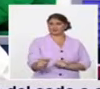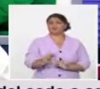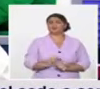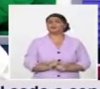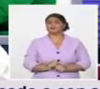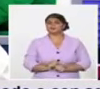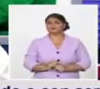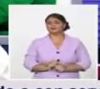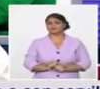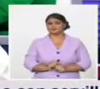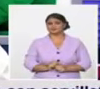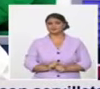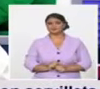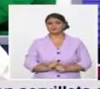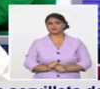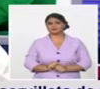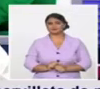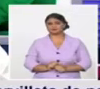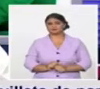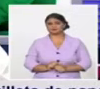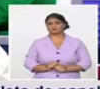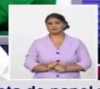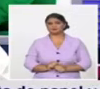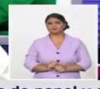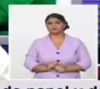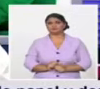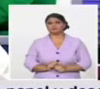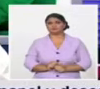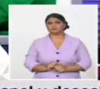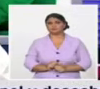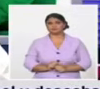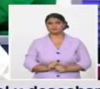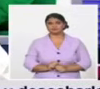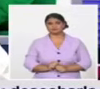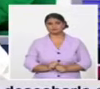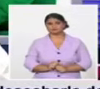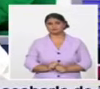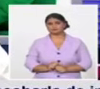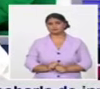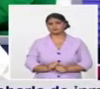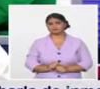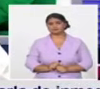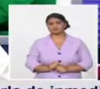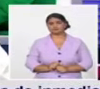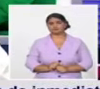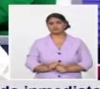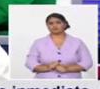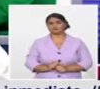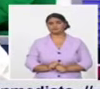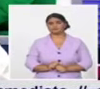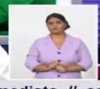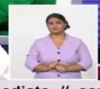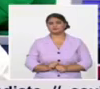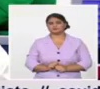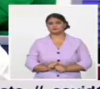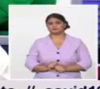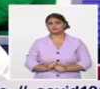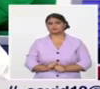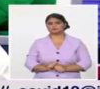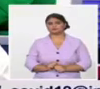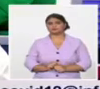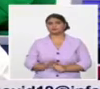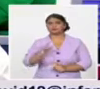diagnosticado en el día de ayer. De esta forma, además de los 11